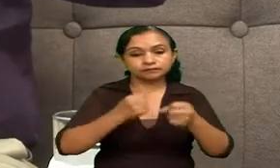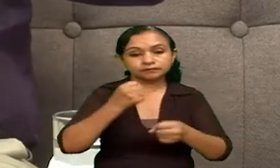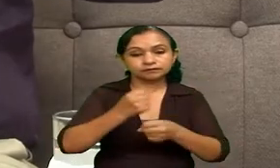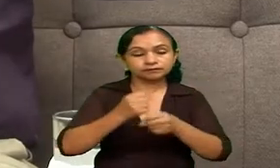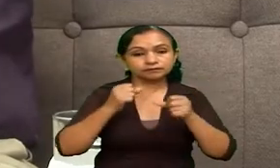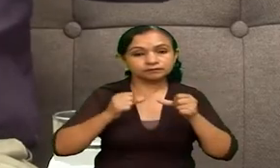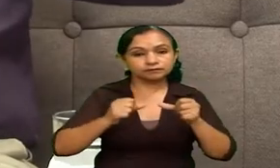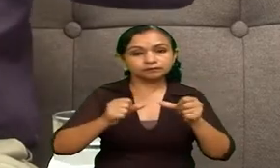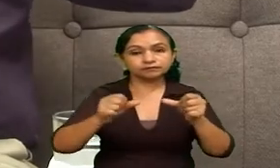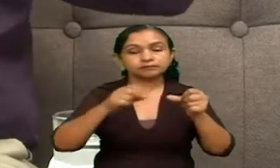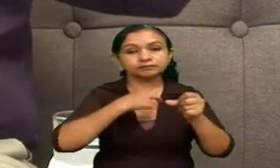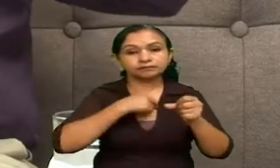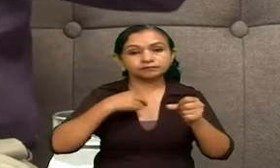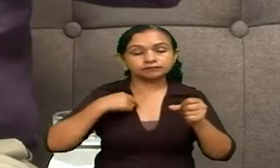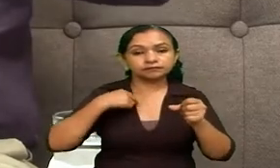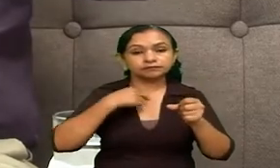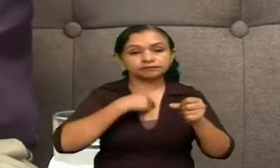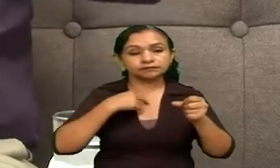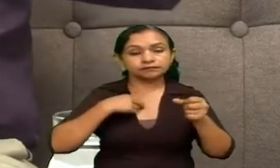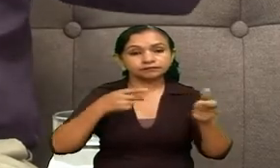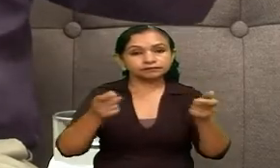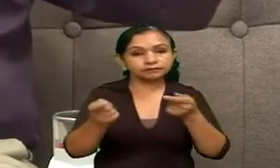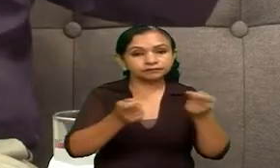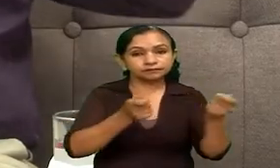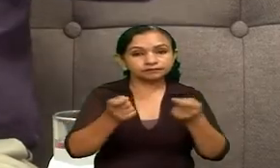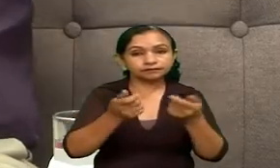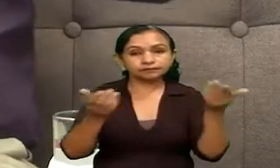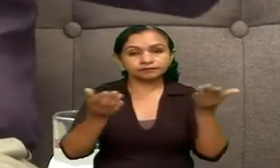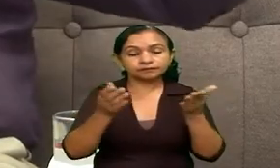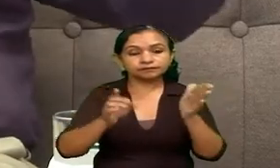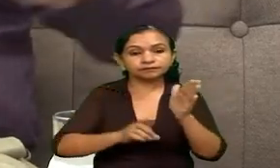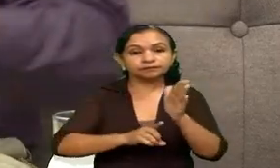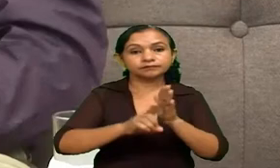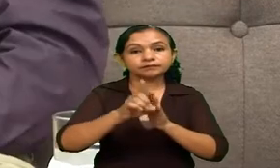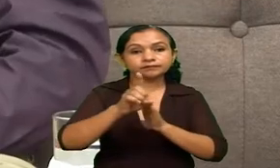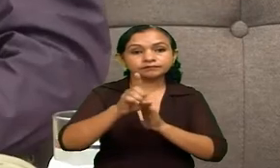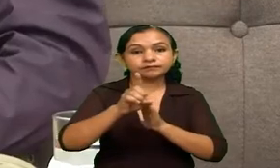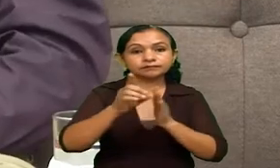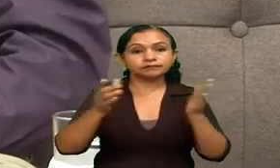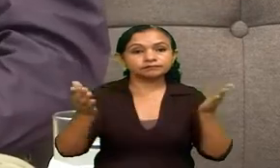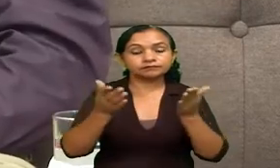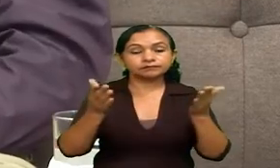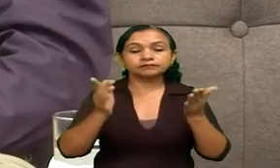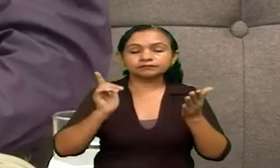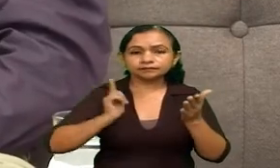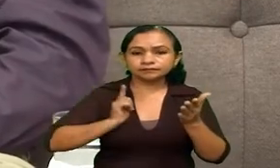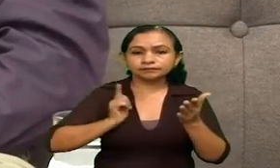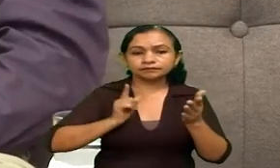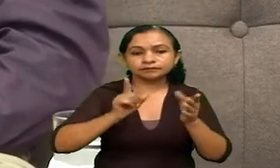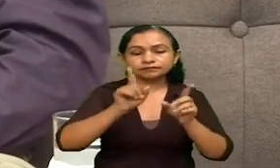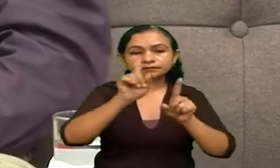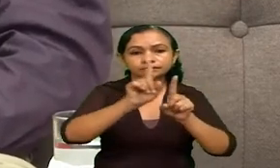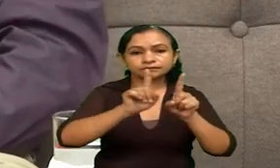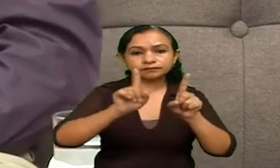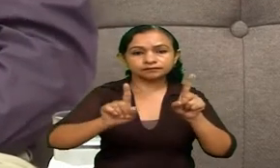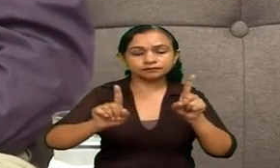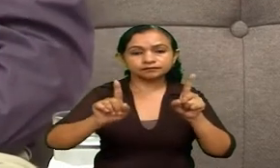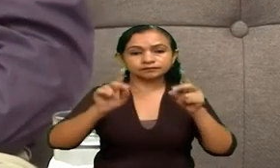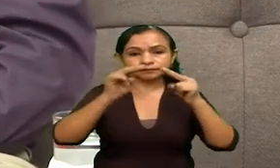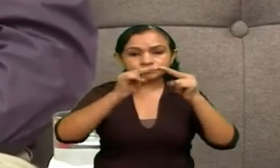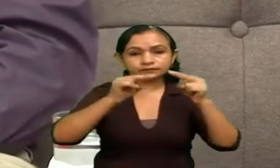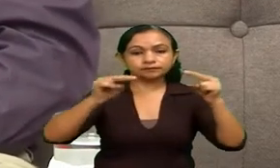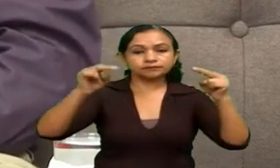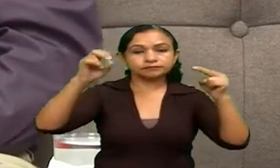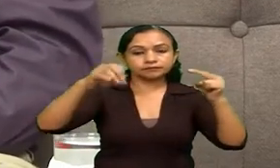ya manejando o desarrollándose y manteniendo esos niveles de electrificación